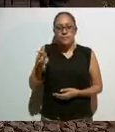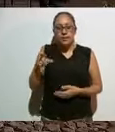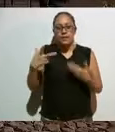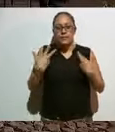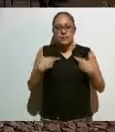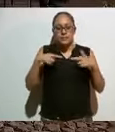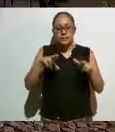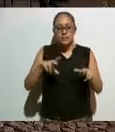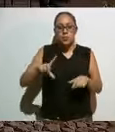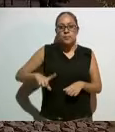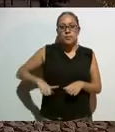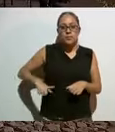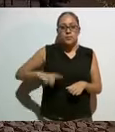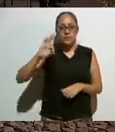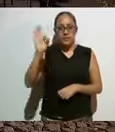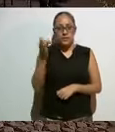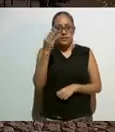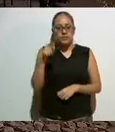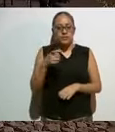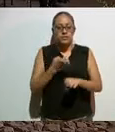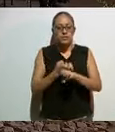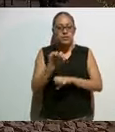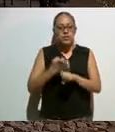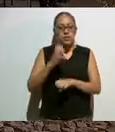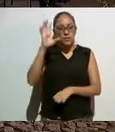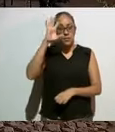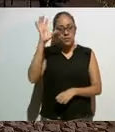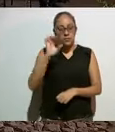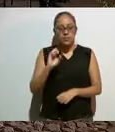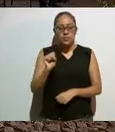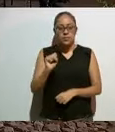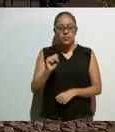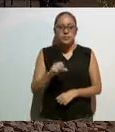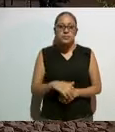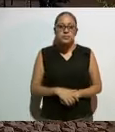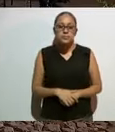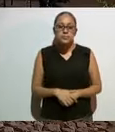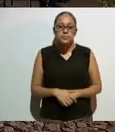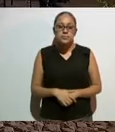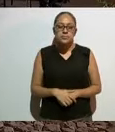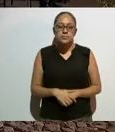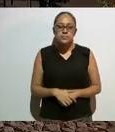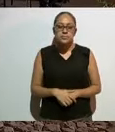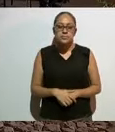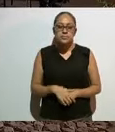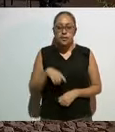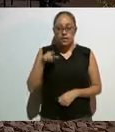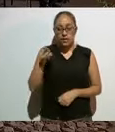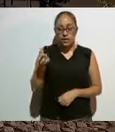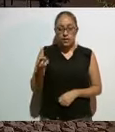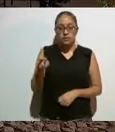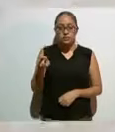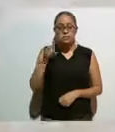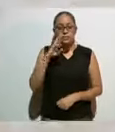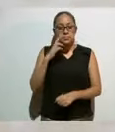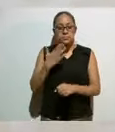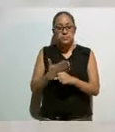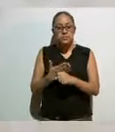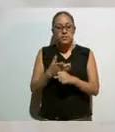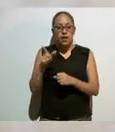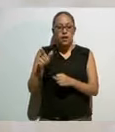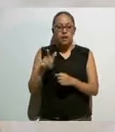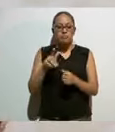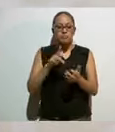al gobierno federal en Morelos, sobre todo que ayudara para